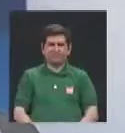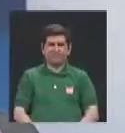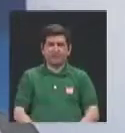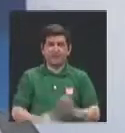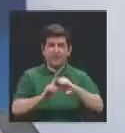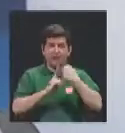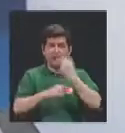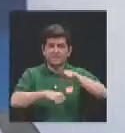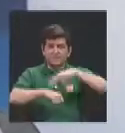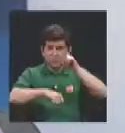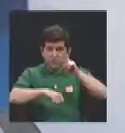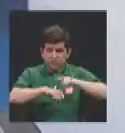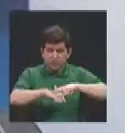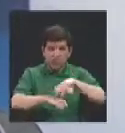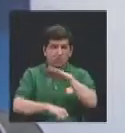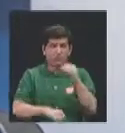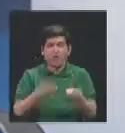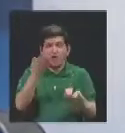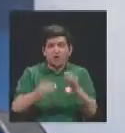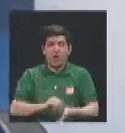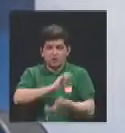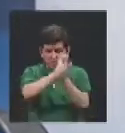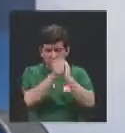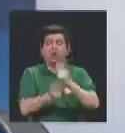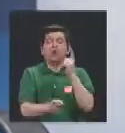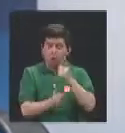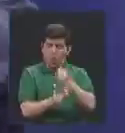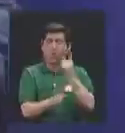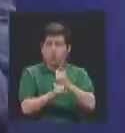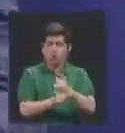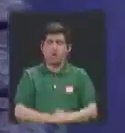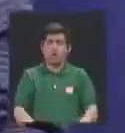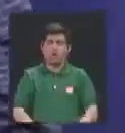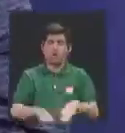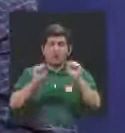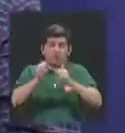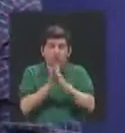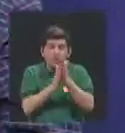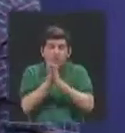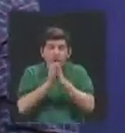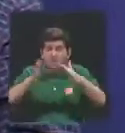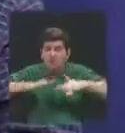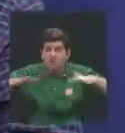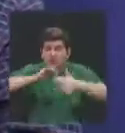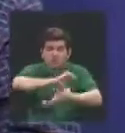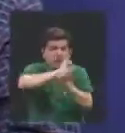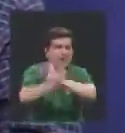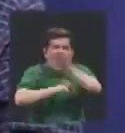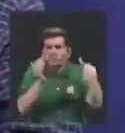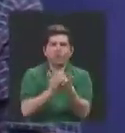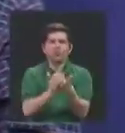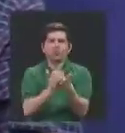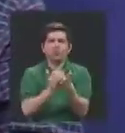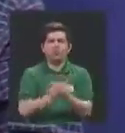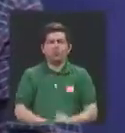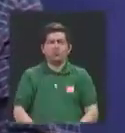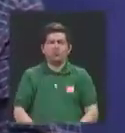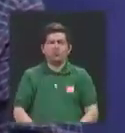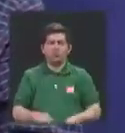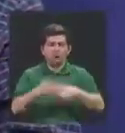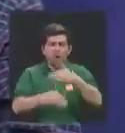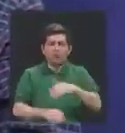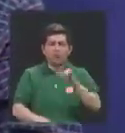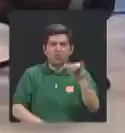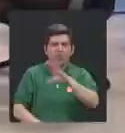sea administrado. ¿En su estado natural o con...? Correctamente, igual podemos venir y aprovechar ese espacio y